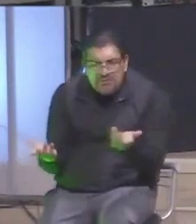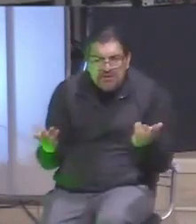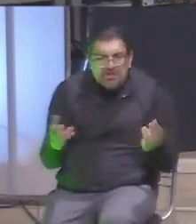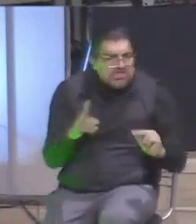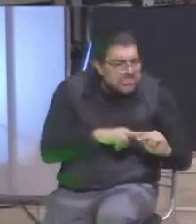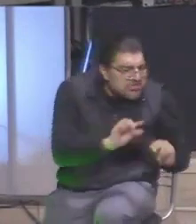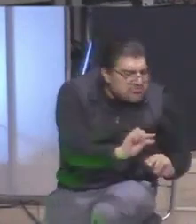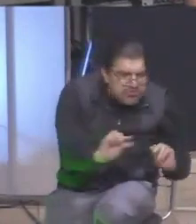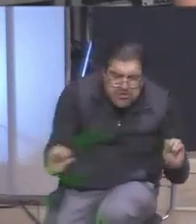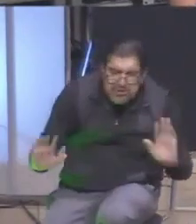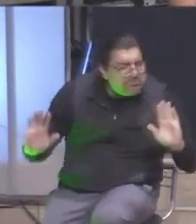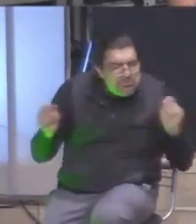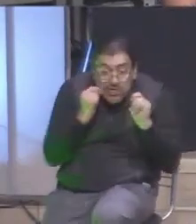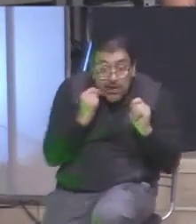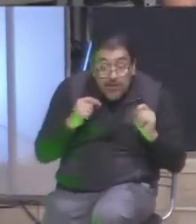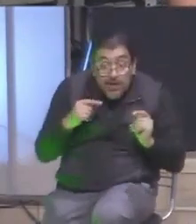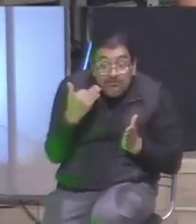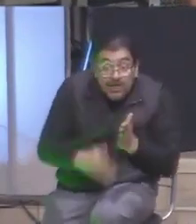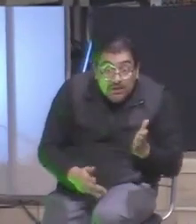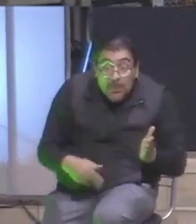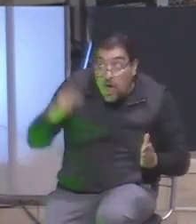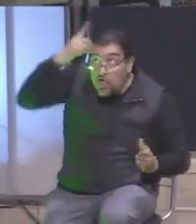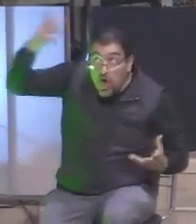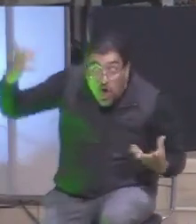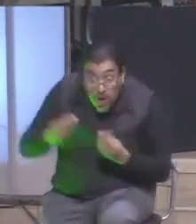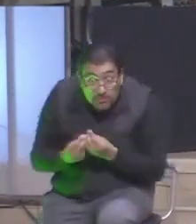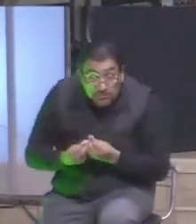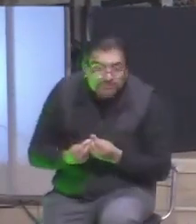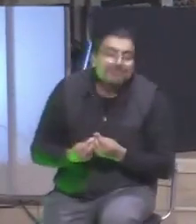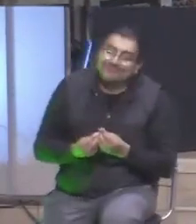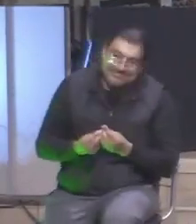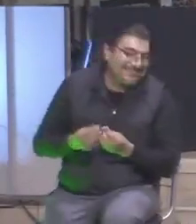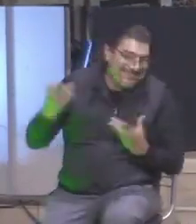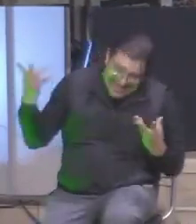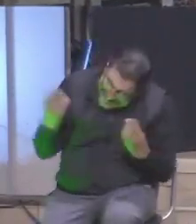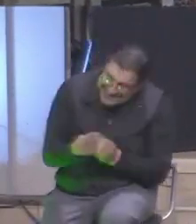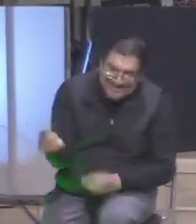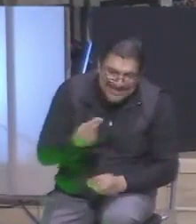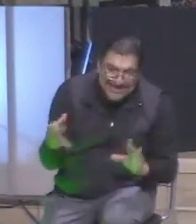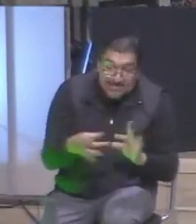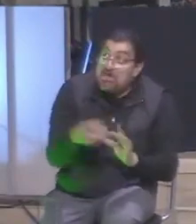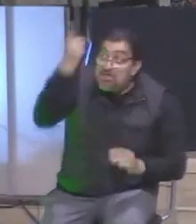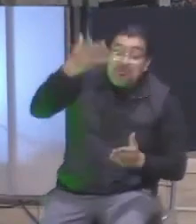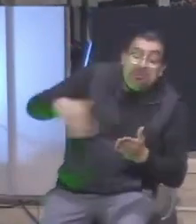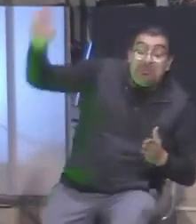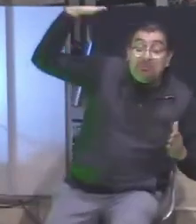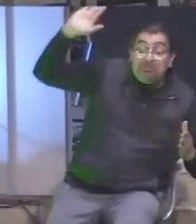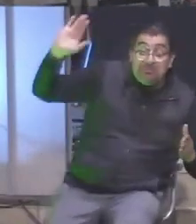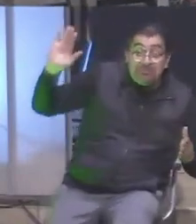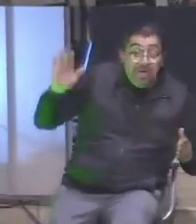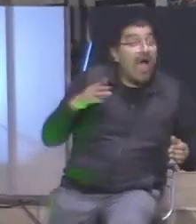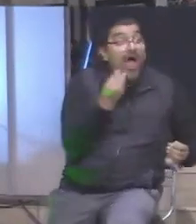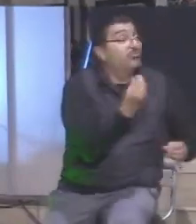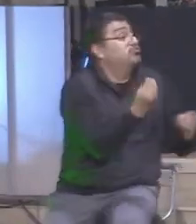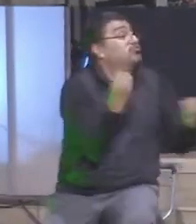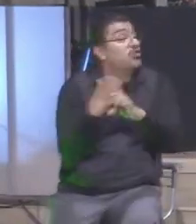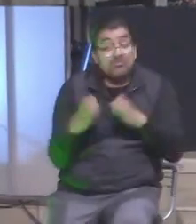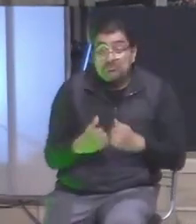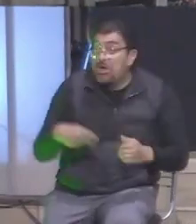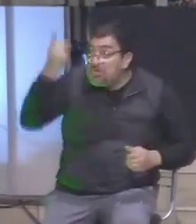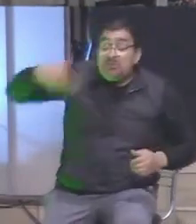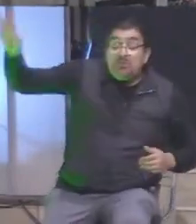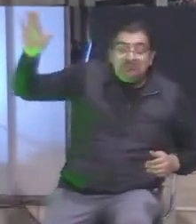Dios sin dios mí al lado y dígale no hay milagro y punto